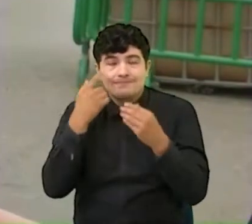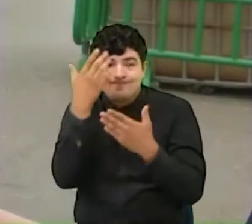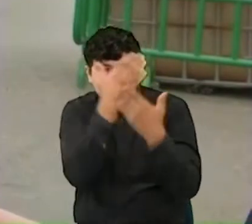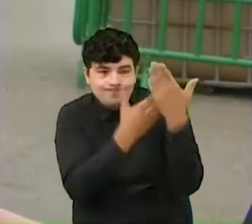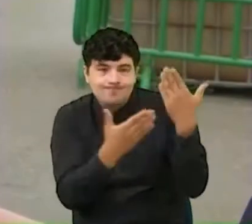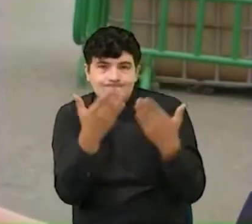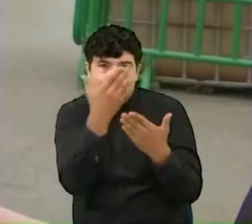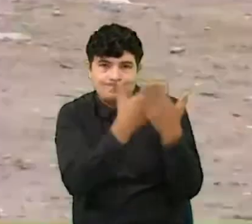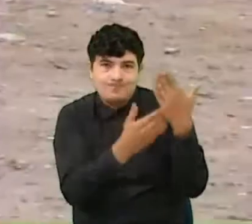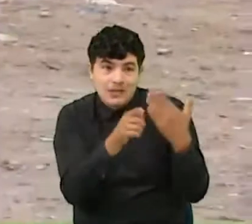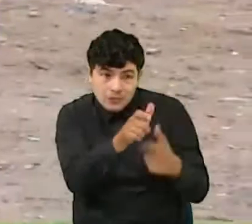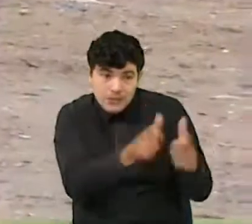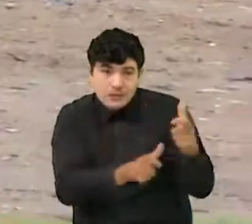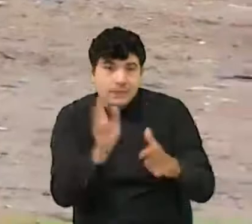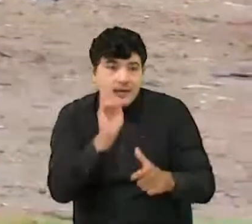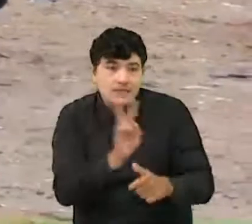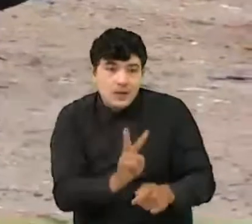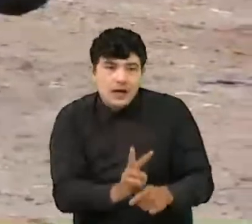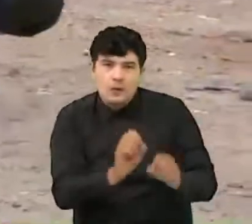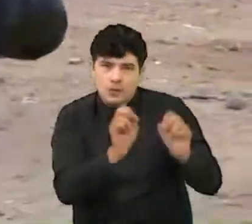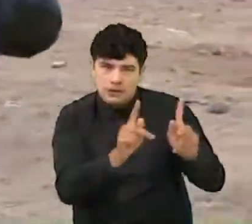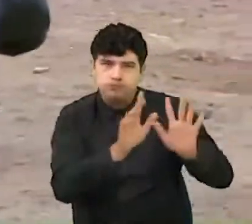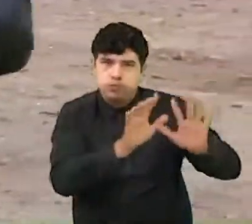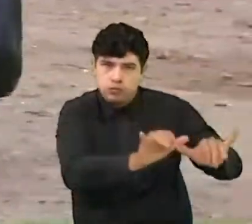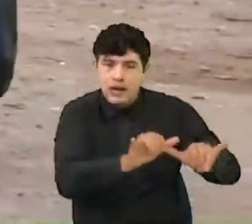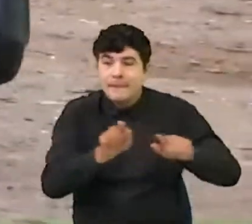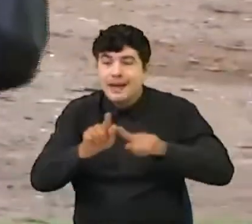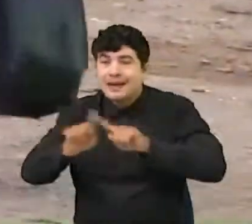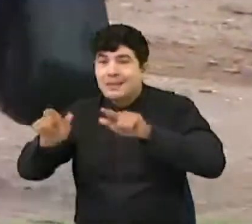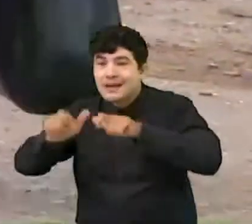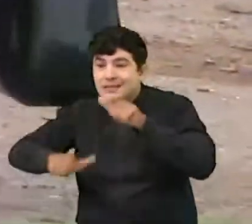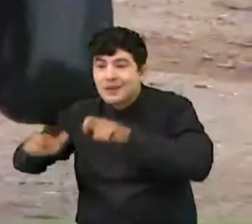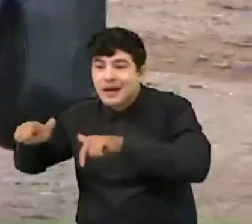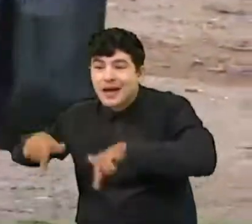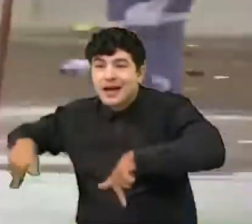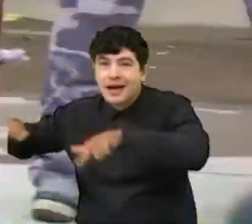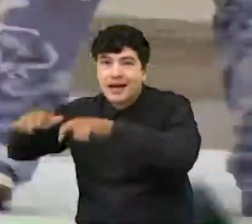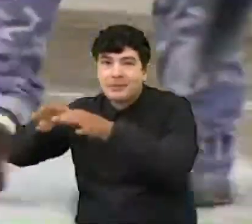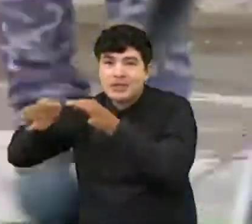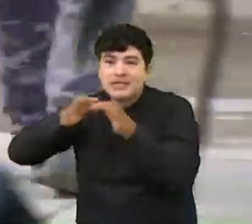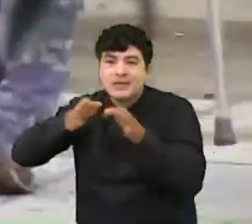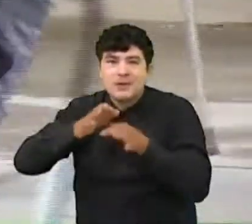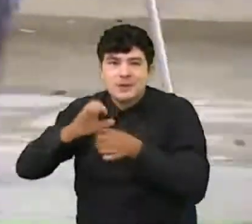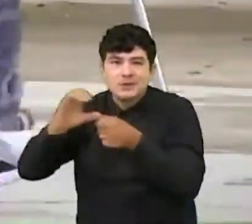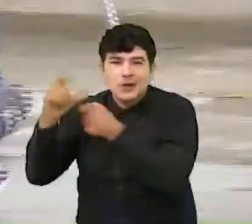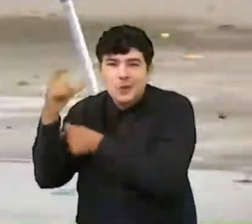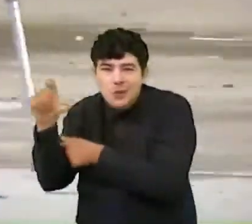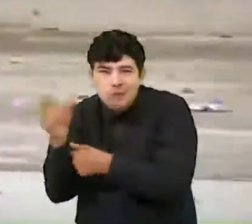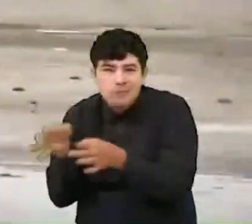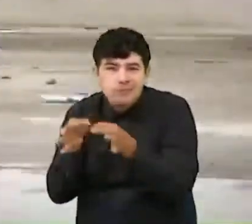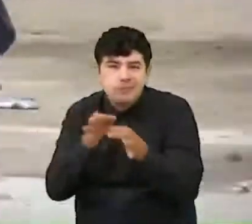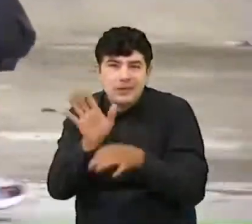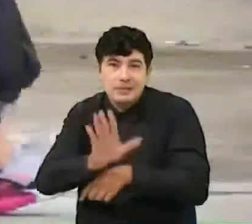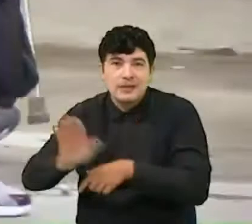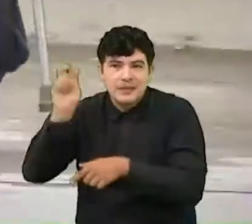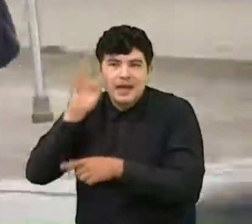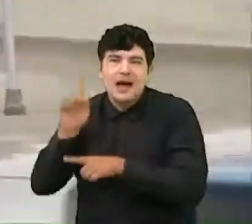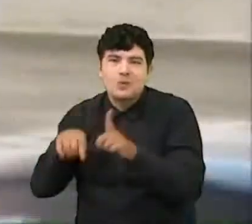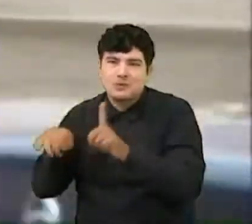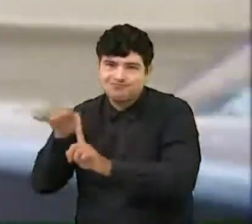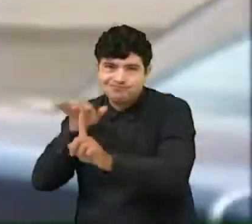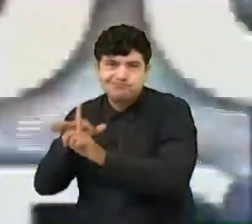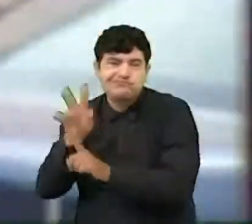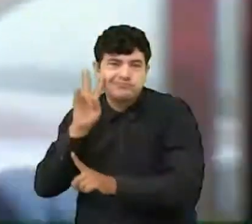acarreado para la convivencia, para la paz, para la tranquilidad de los habitantes de cada uno de los municipios. Según Migración, el 2020 cerró con una cifra